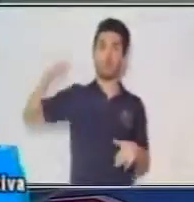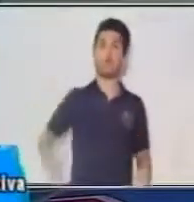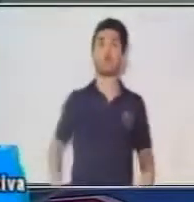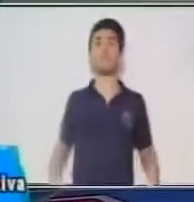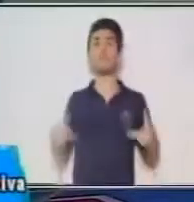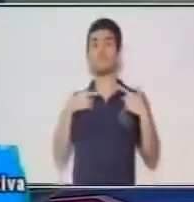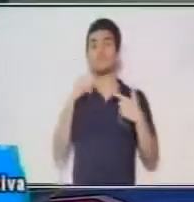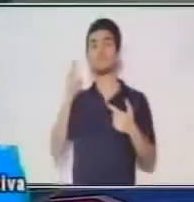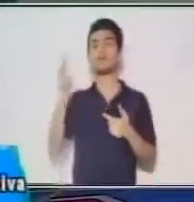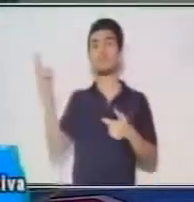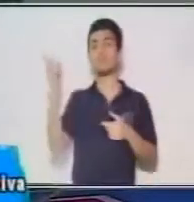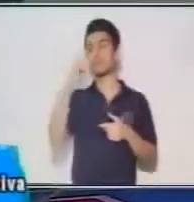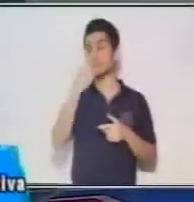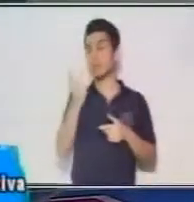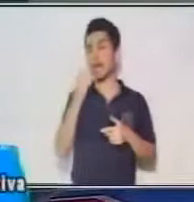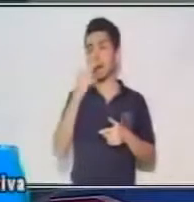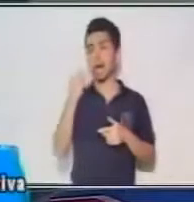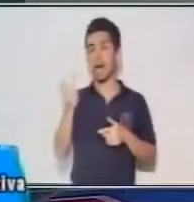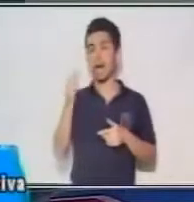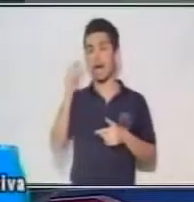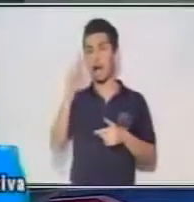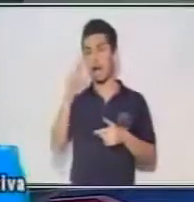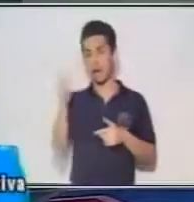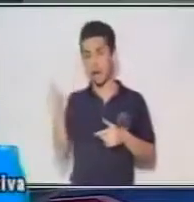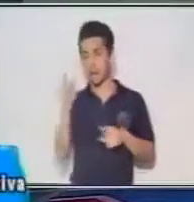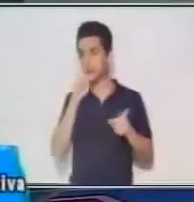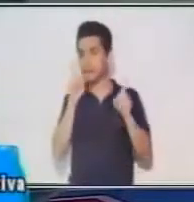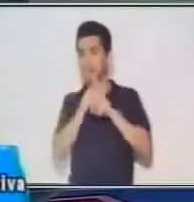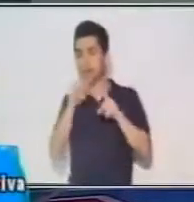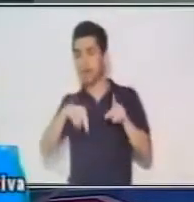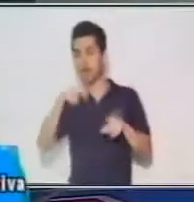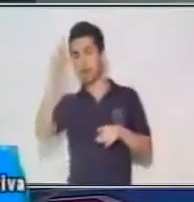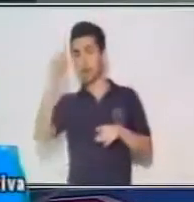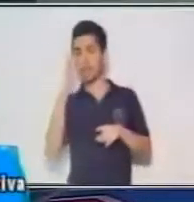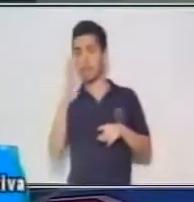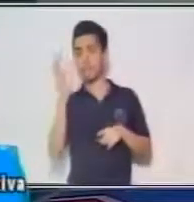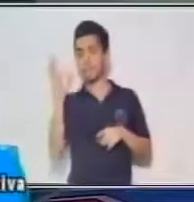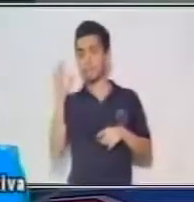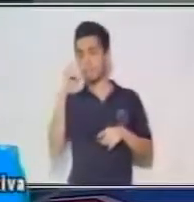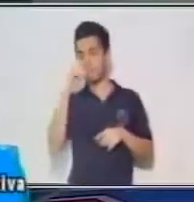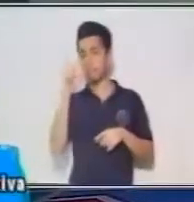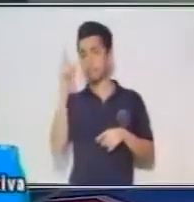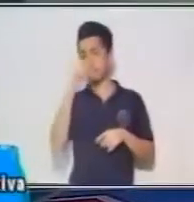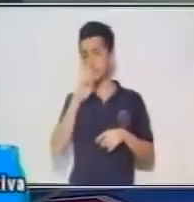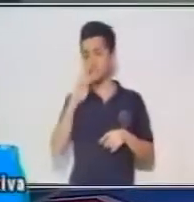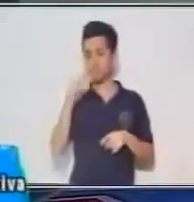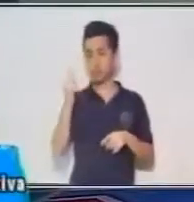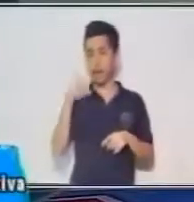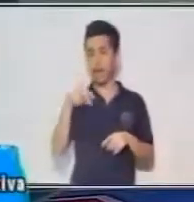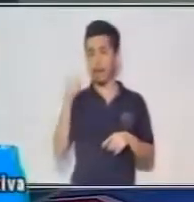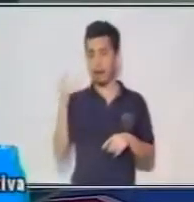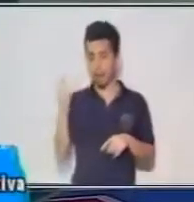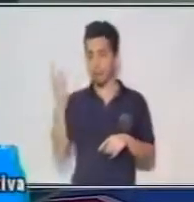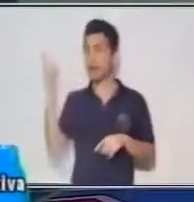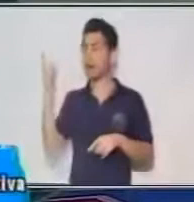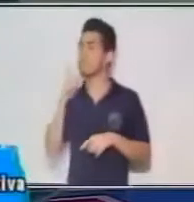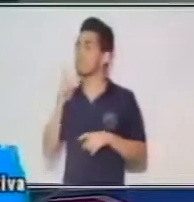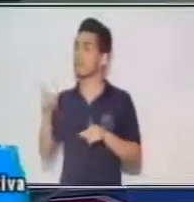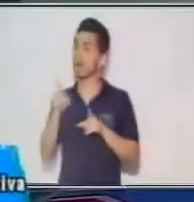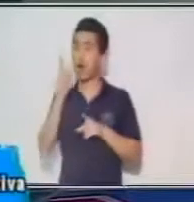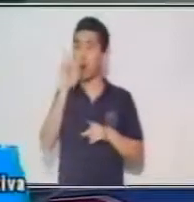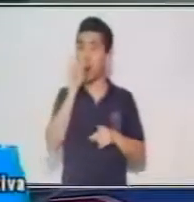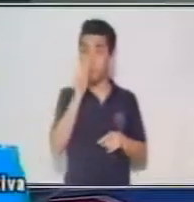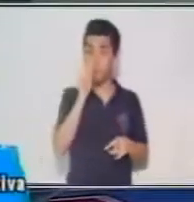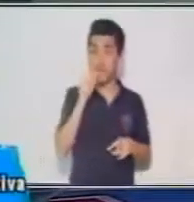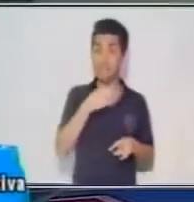el norte de Botsuana, en espacios abiertos y pastizales. Los machos alcanzan